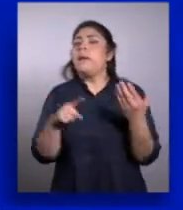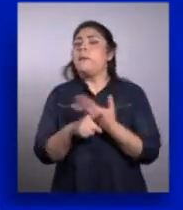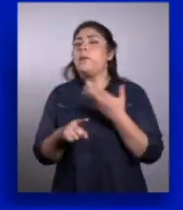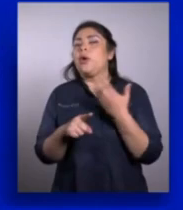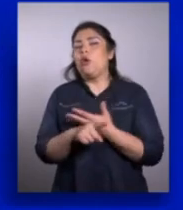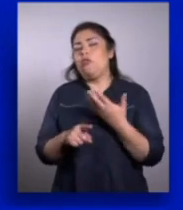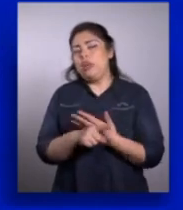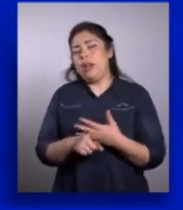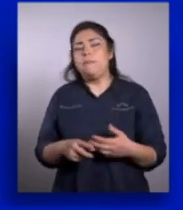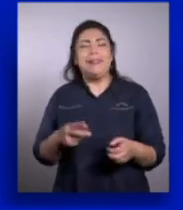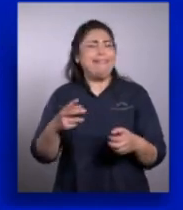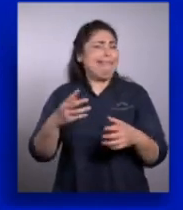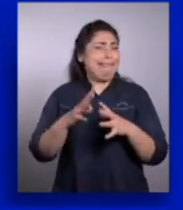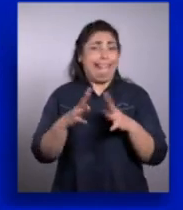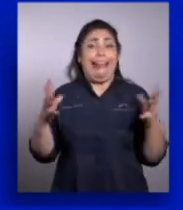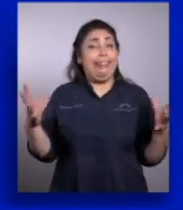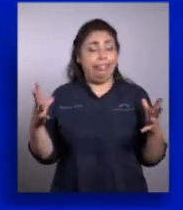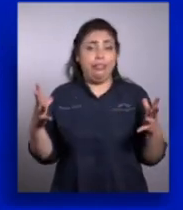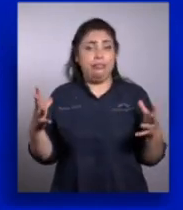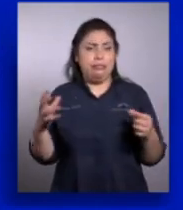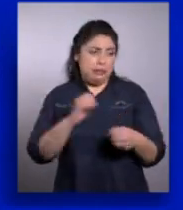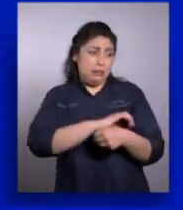en su lista de preocupación